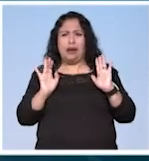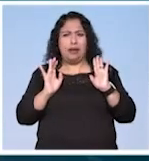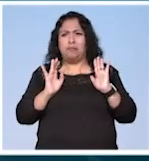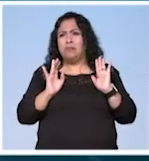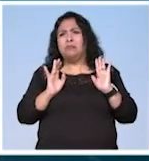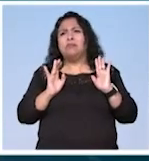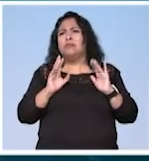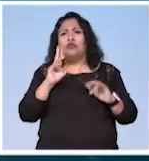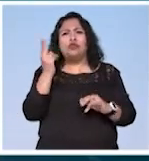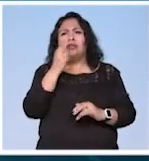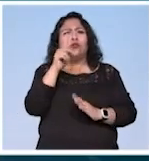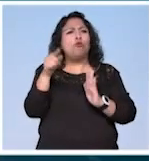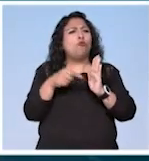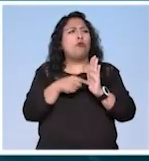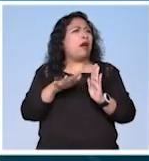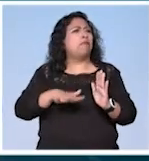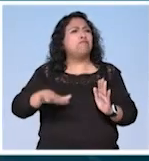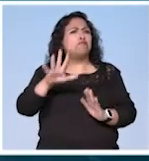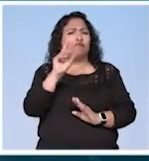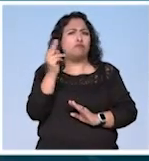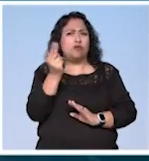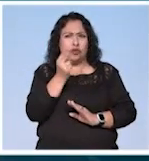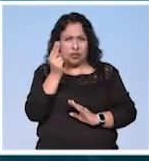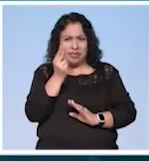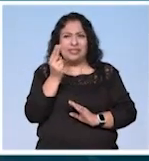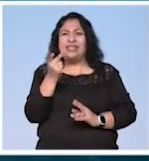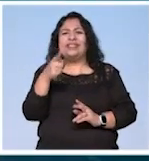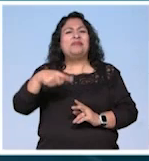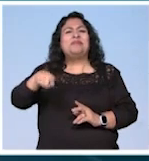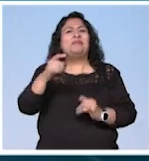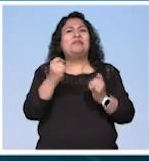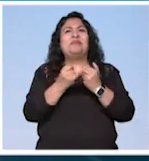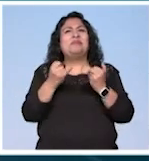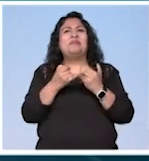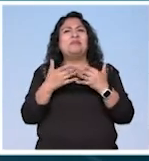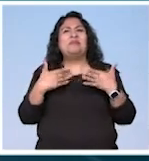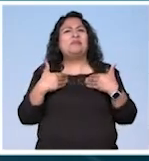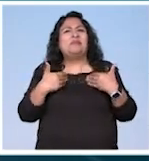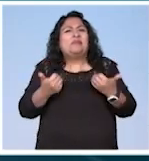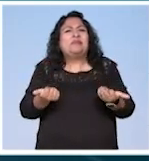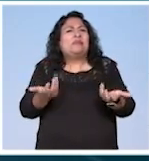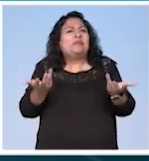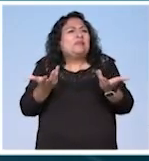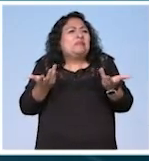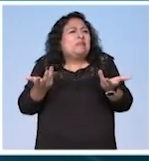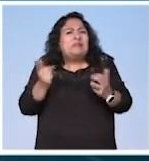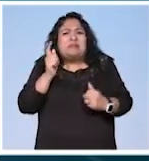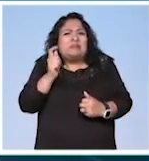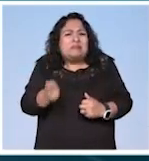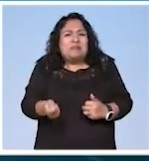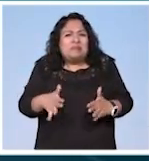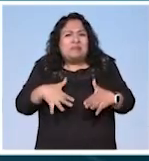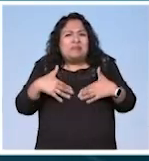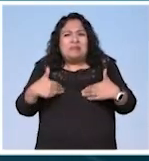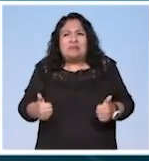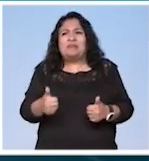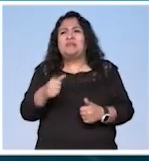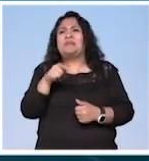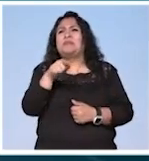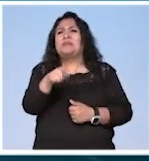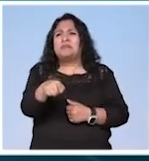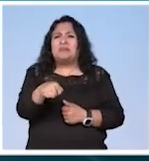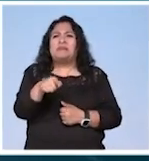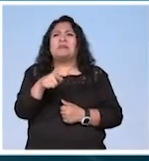no necesitas ese espacio definitivamente Entonces ni ellos mismos saben cómo manejarlo porque porque regresamos a que